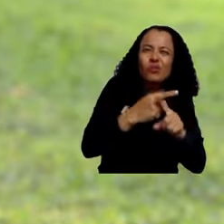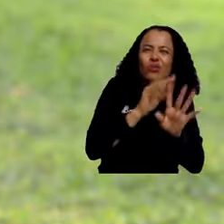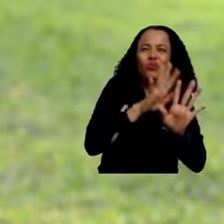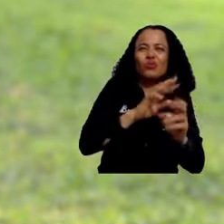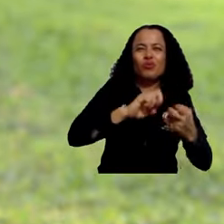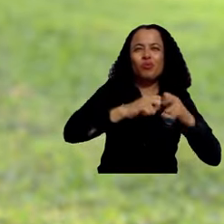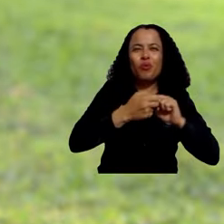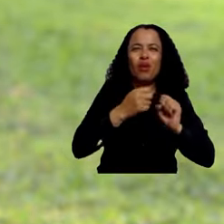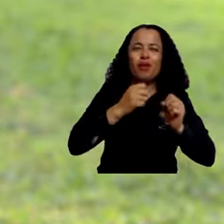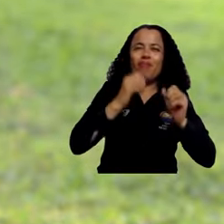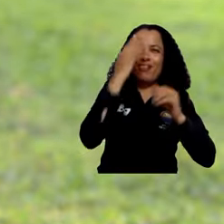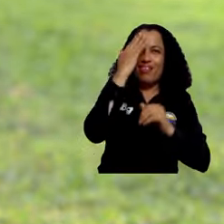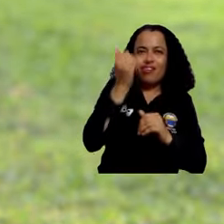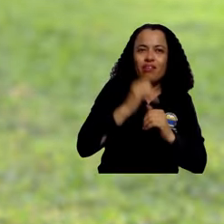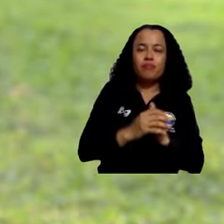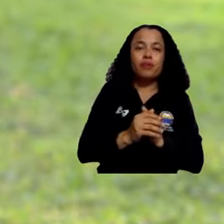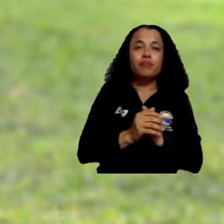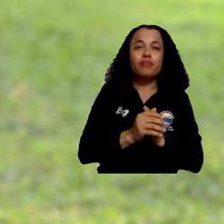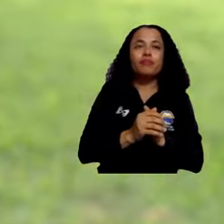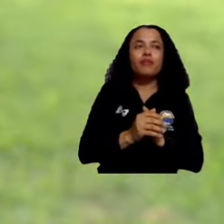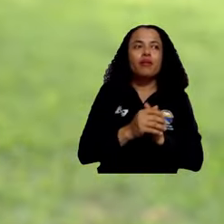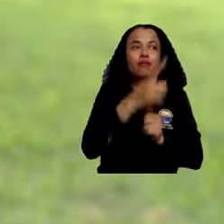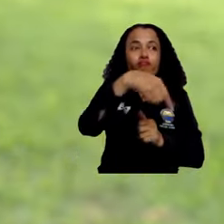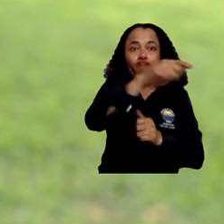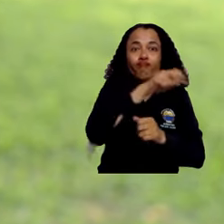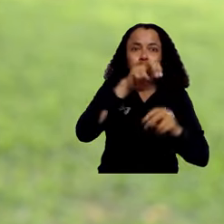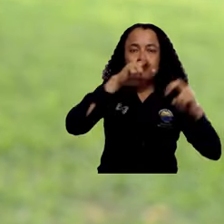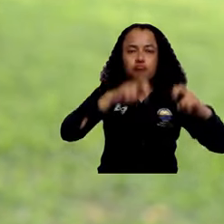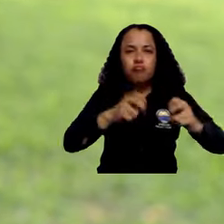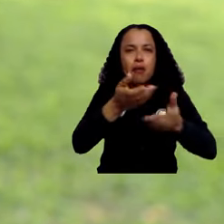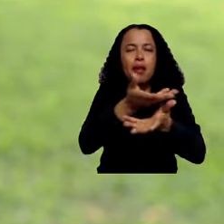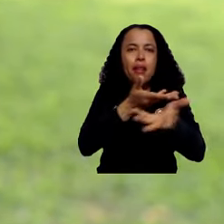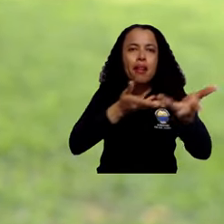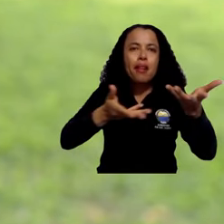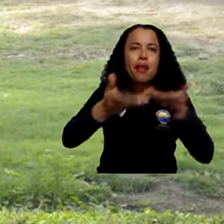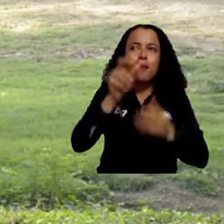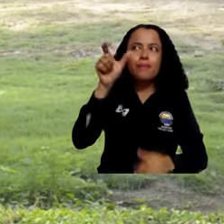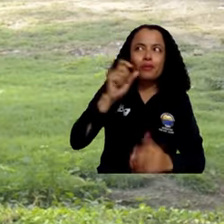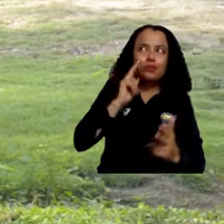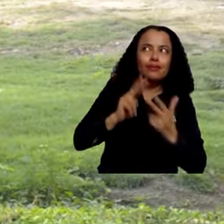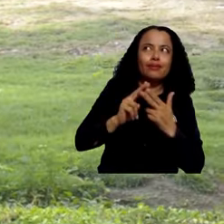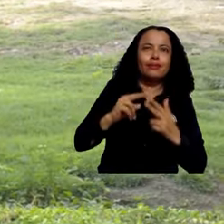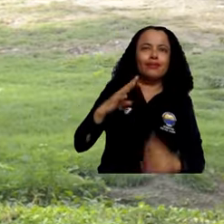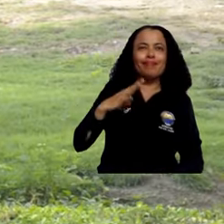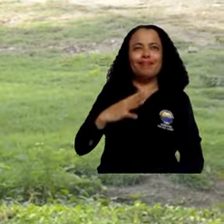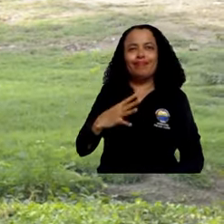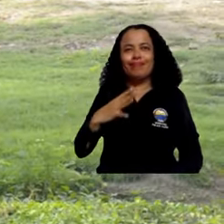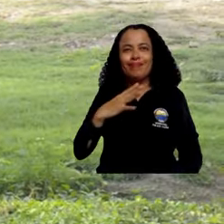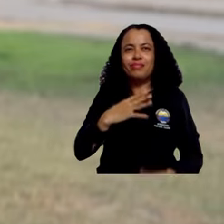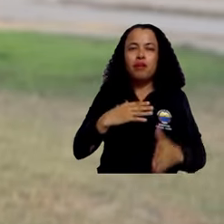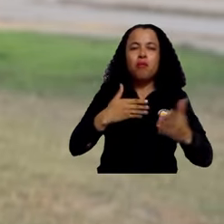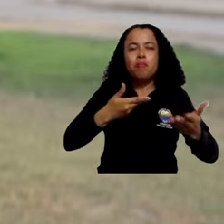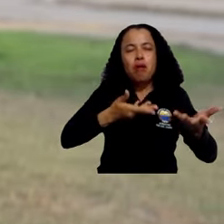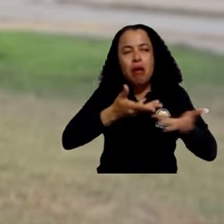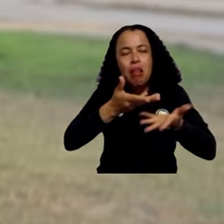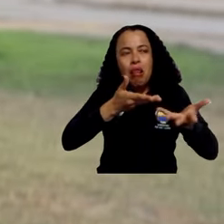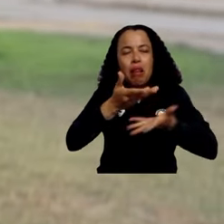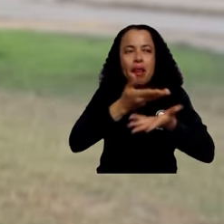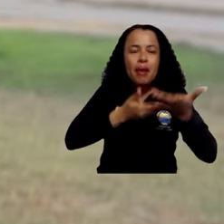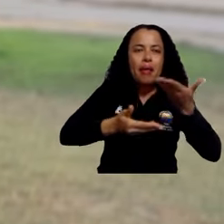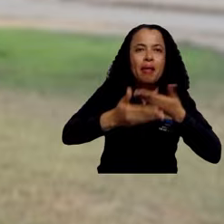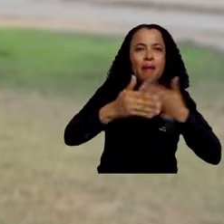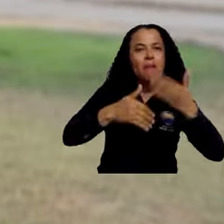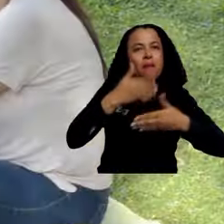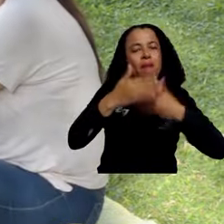El sentarse aquí con un desconocido al principio puede ser un poco incómodo, pero a medida que se va conversando, se van abriendo un poco más